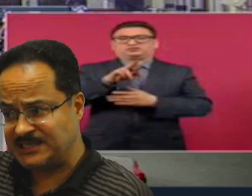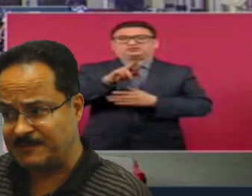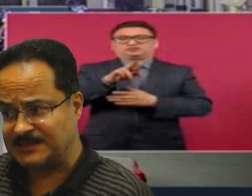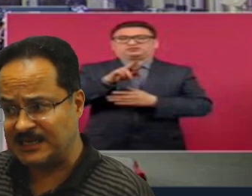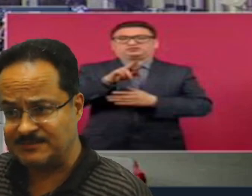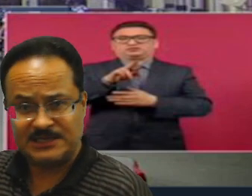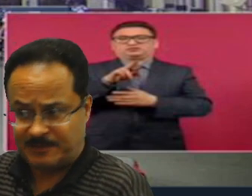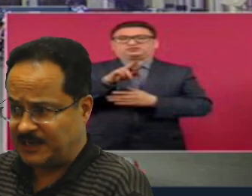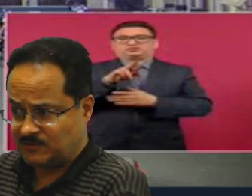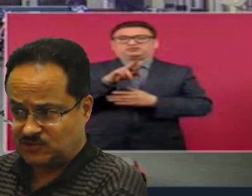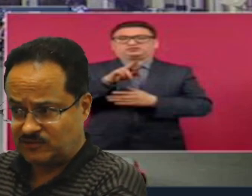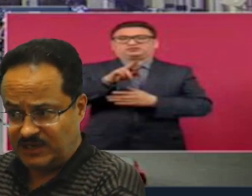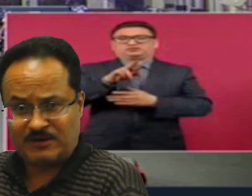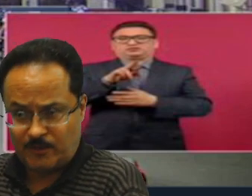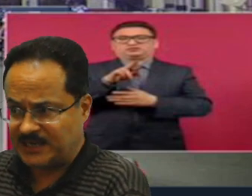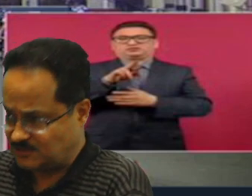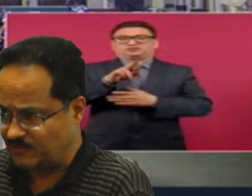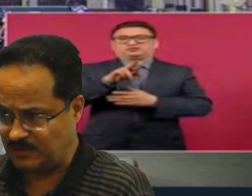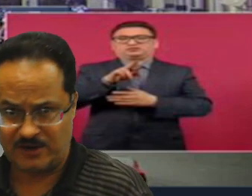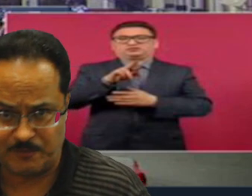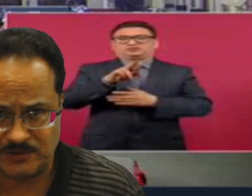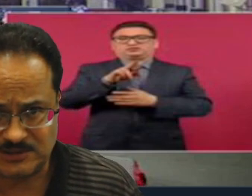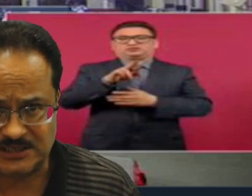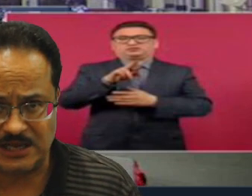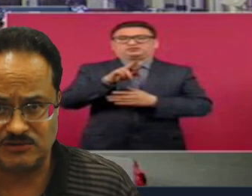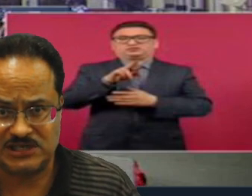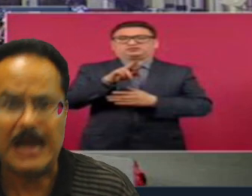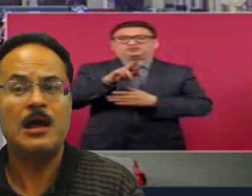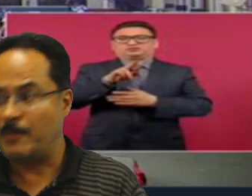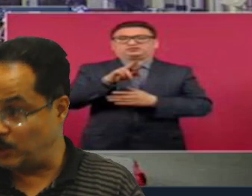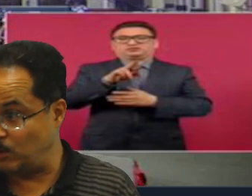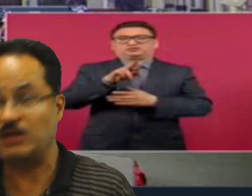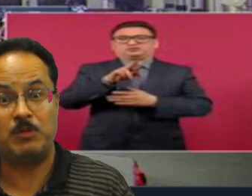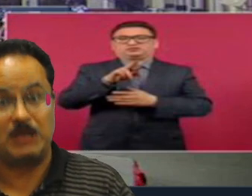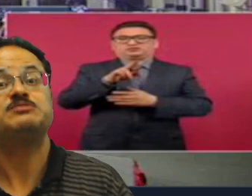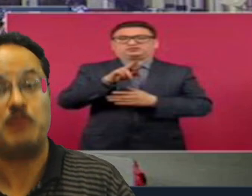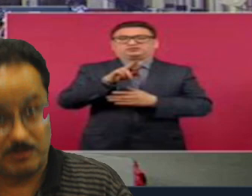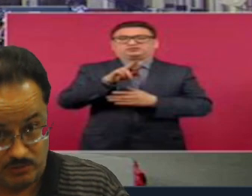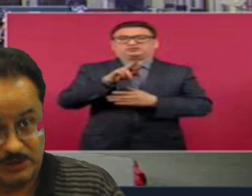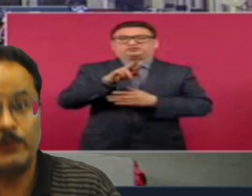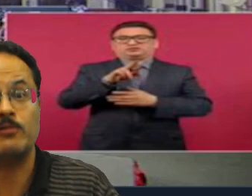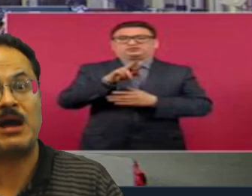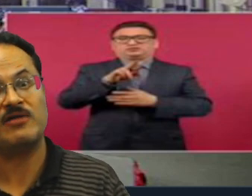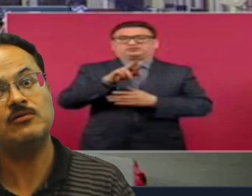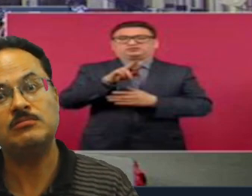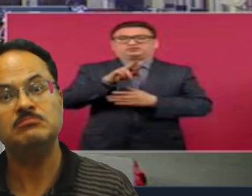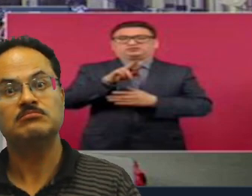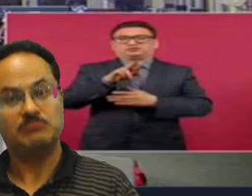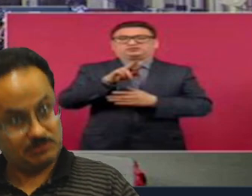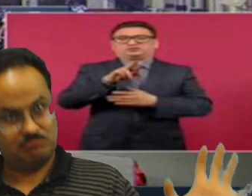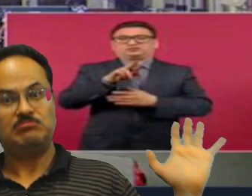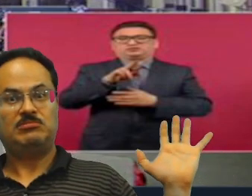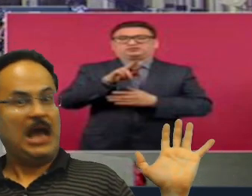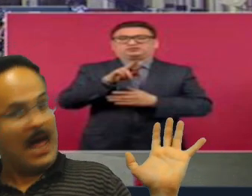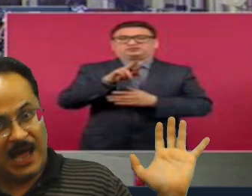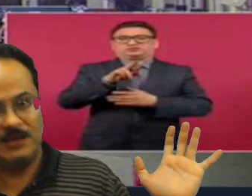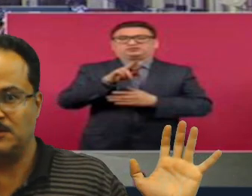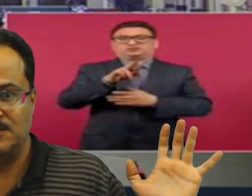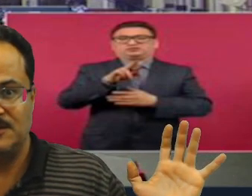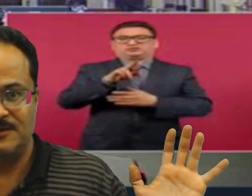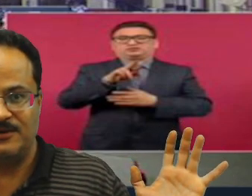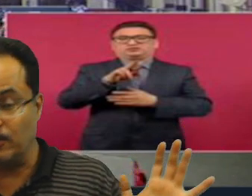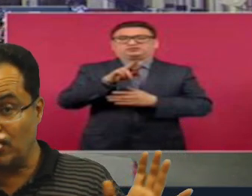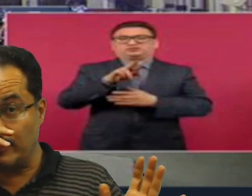con empresas fantasmas para construir obras como el aeropuerto de Santa Lucía Pero él es pueblo uniformado ya